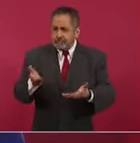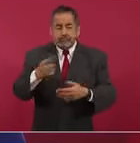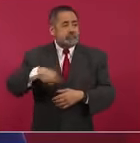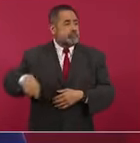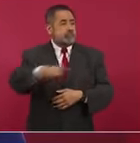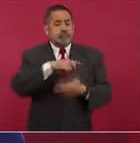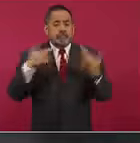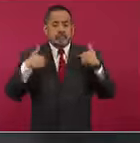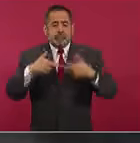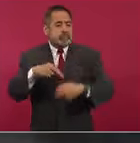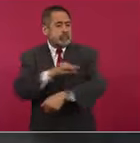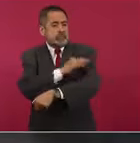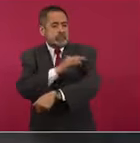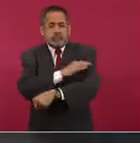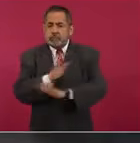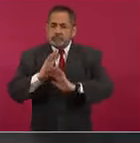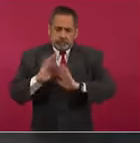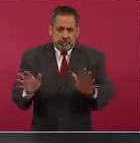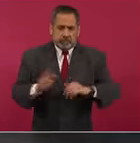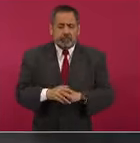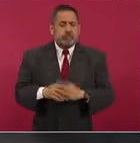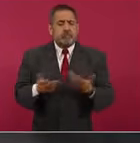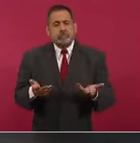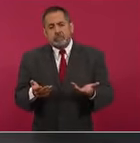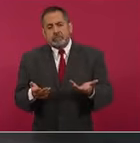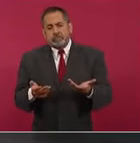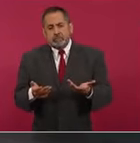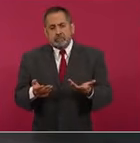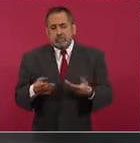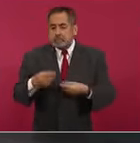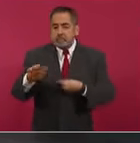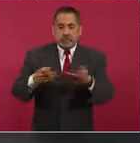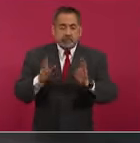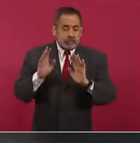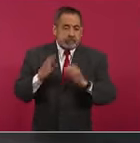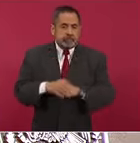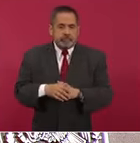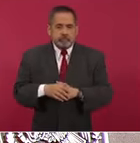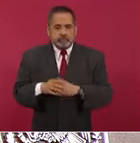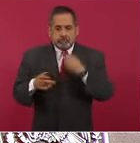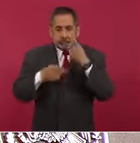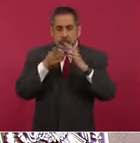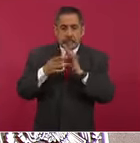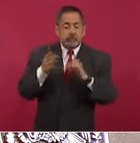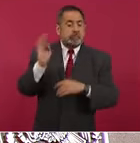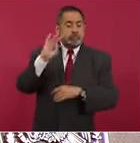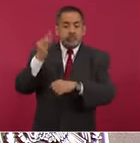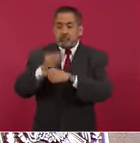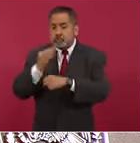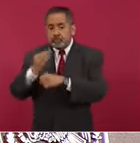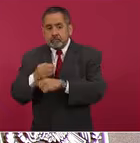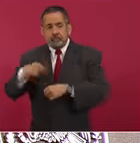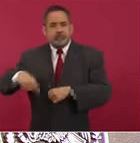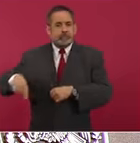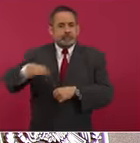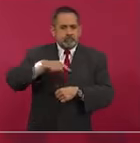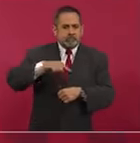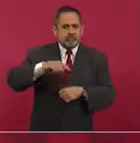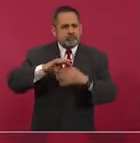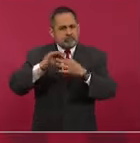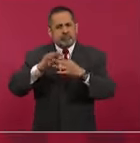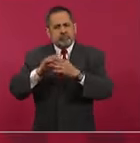vacunados. Se les está apoyando, no podemos a lo mejor decir más porque a veces la limitación de ahorita de la veda y todo eso, pero